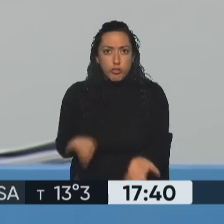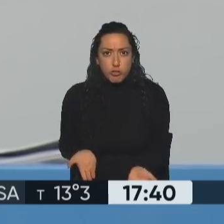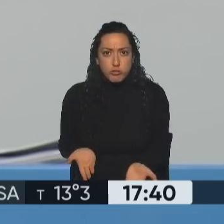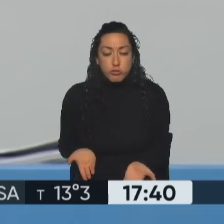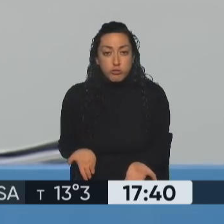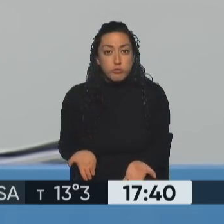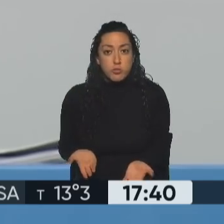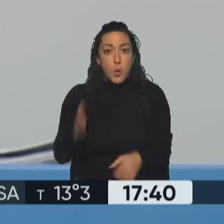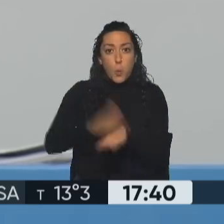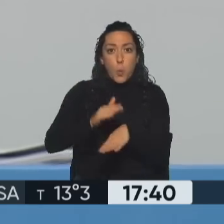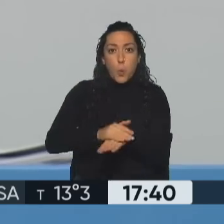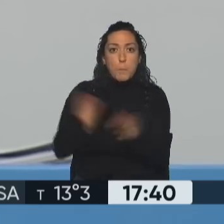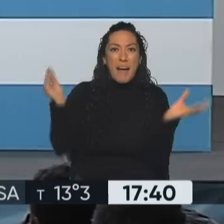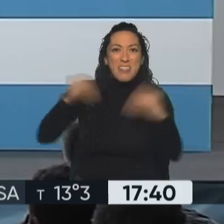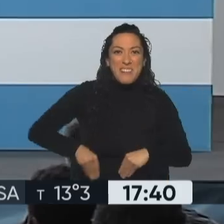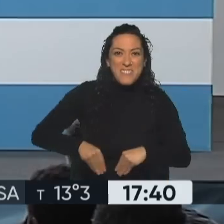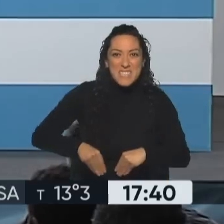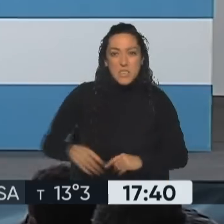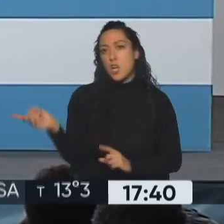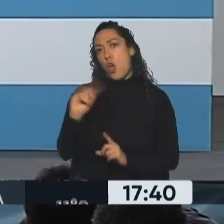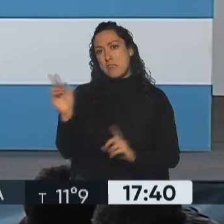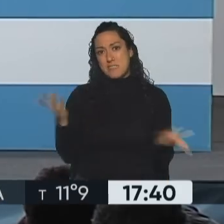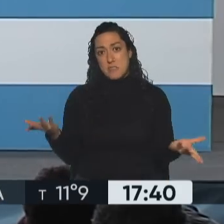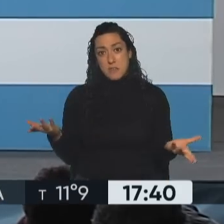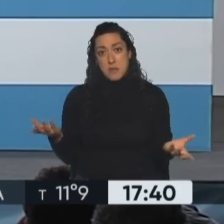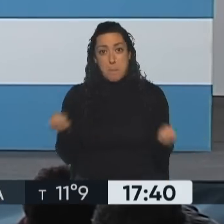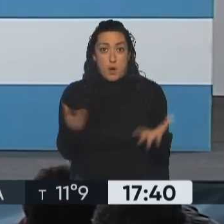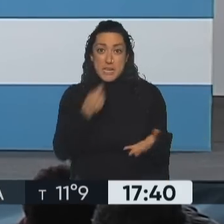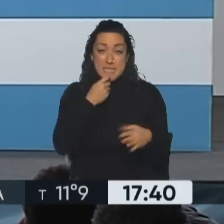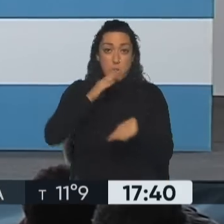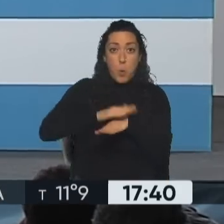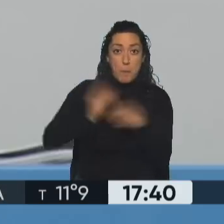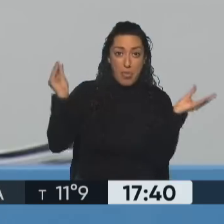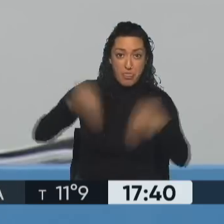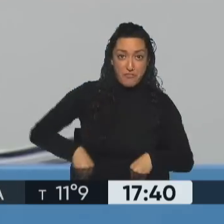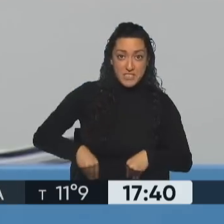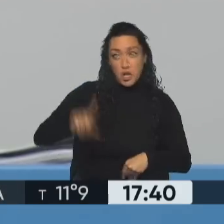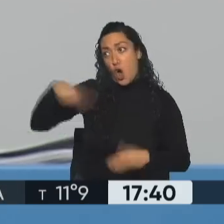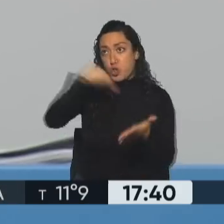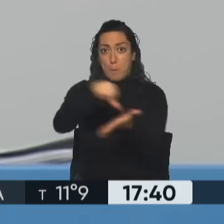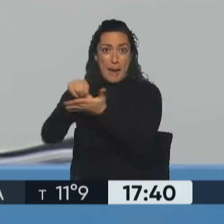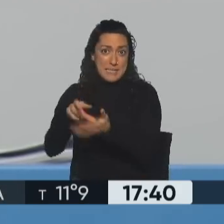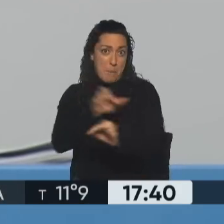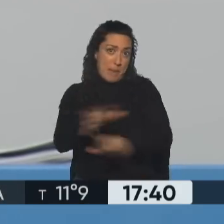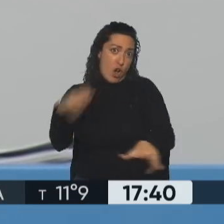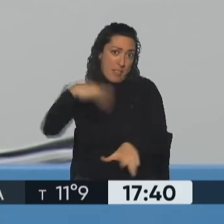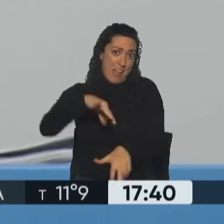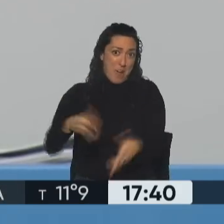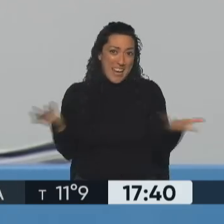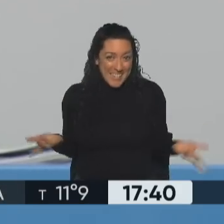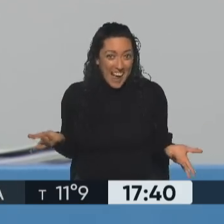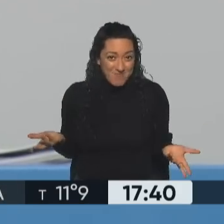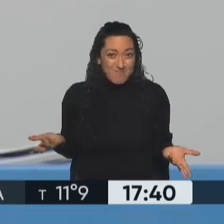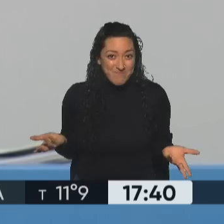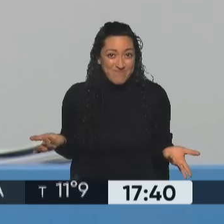en el mundo. Por el déficit fiscal no es, porque si no, otros países deberían tener muchísimo más.